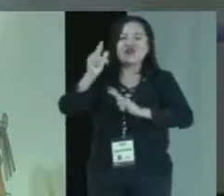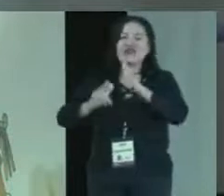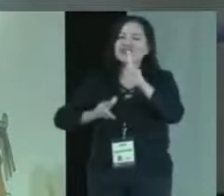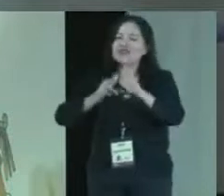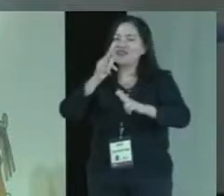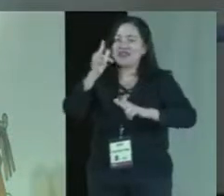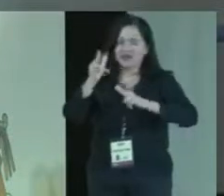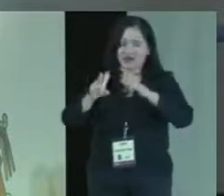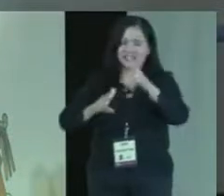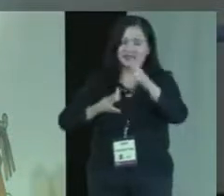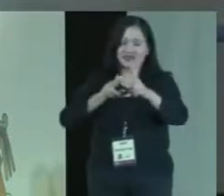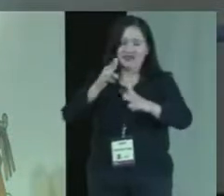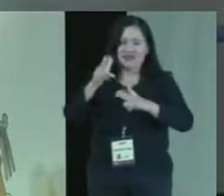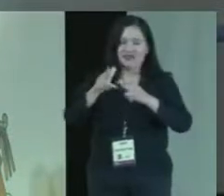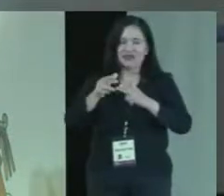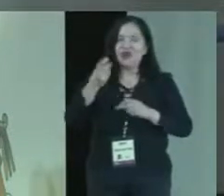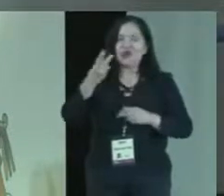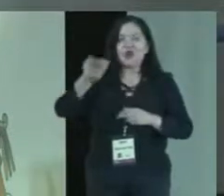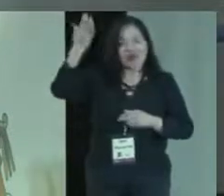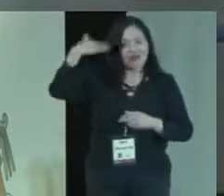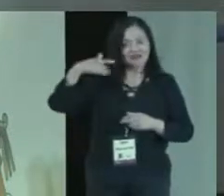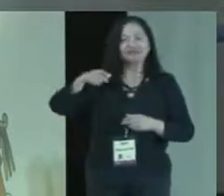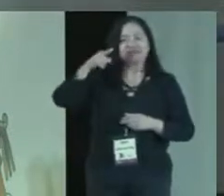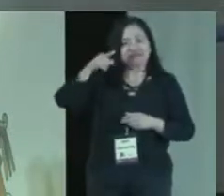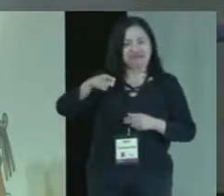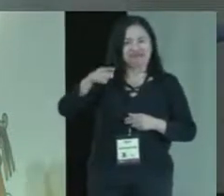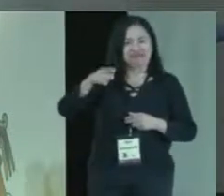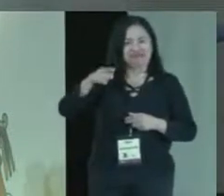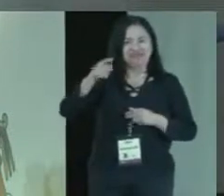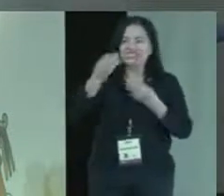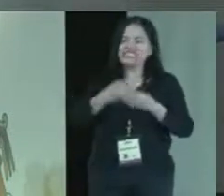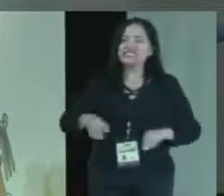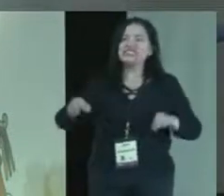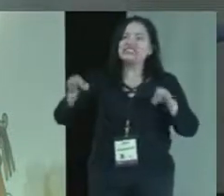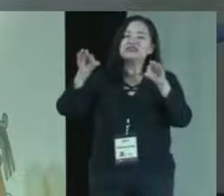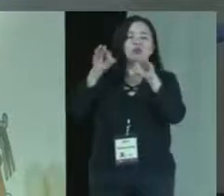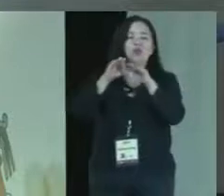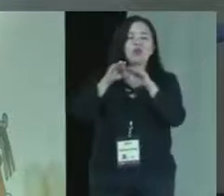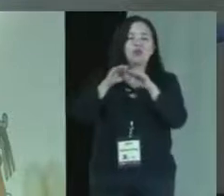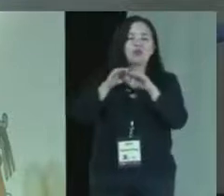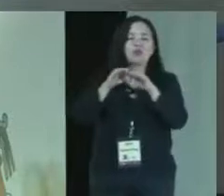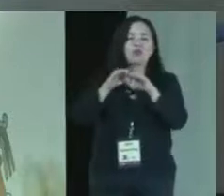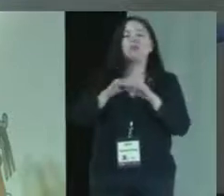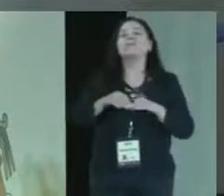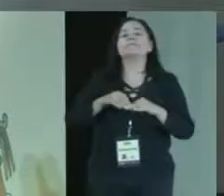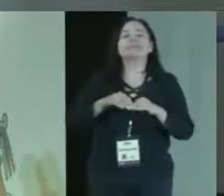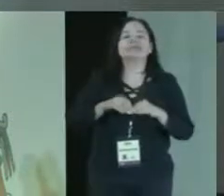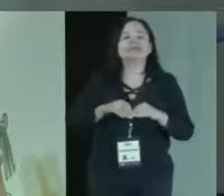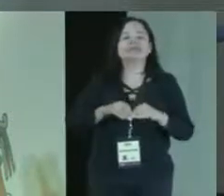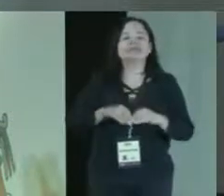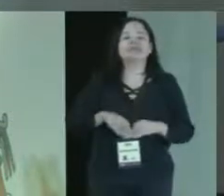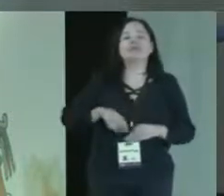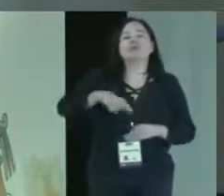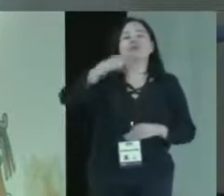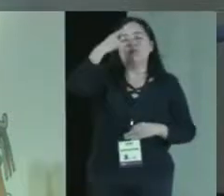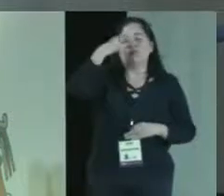de resistencia que y fue indispensable para después poderse explicar lo que significó